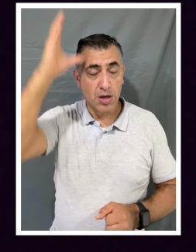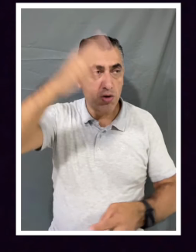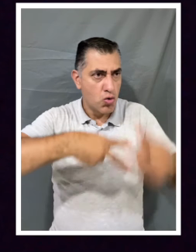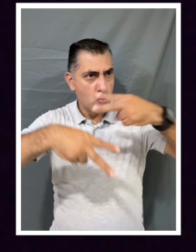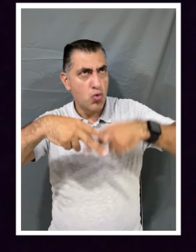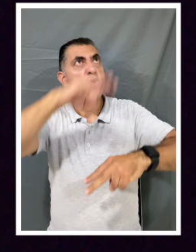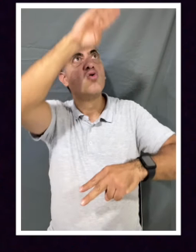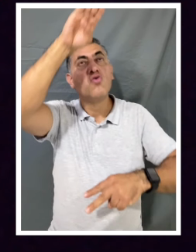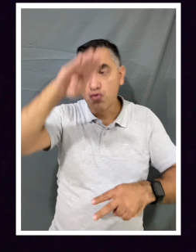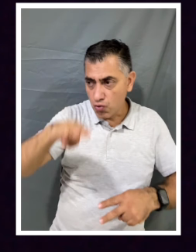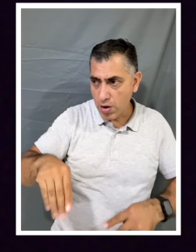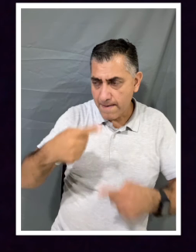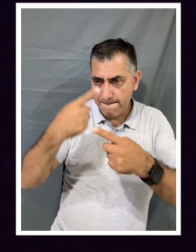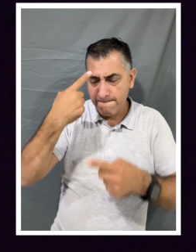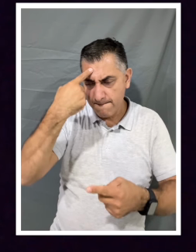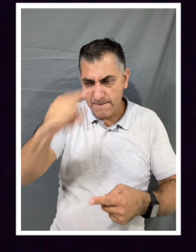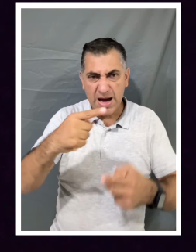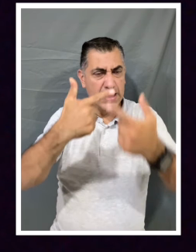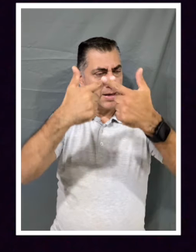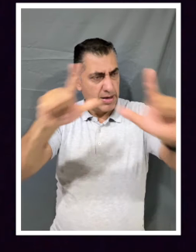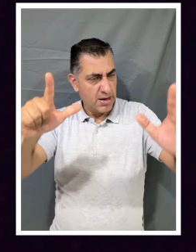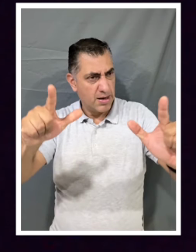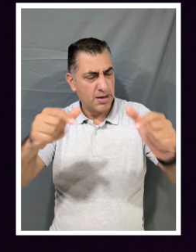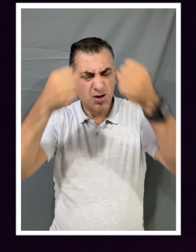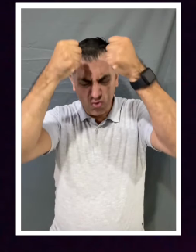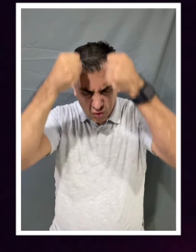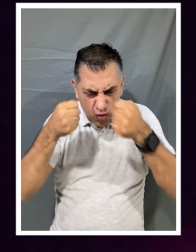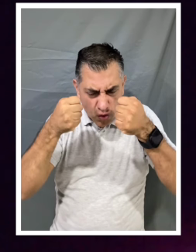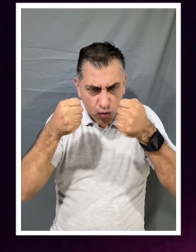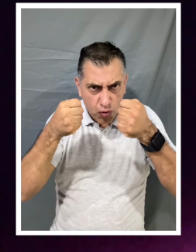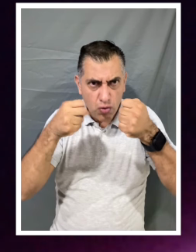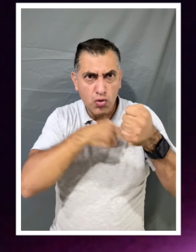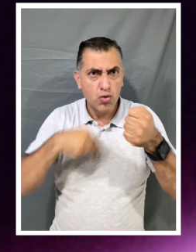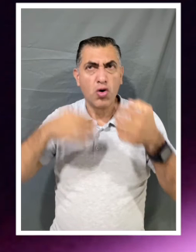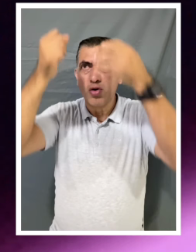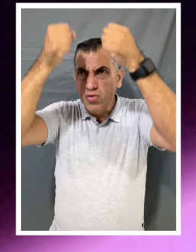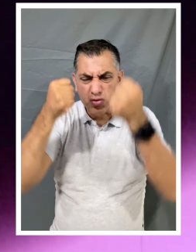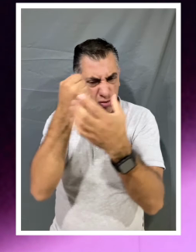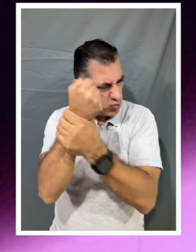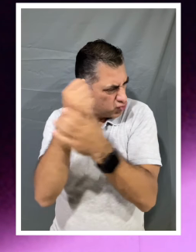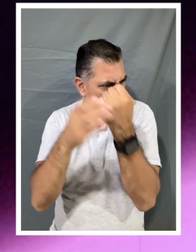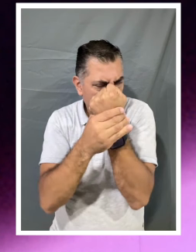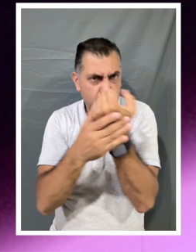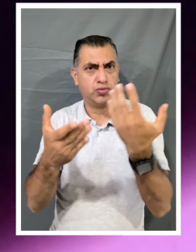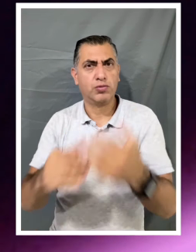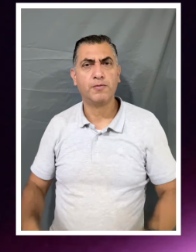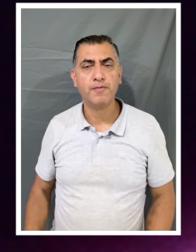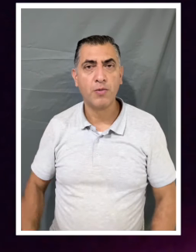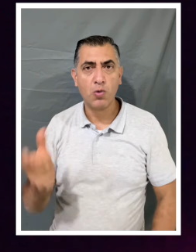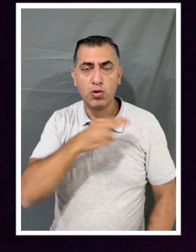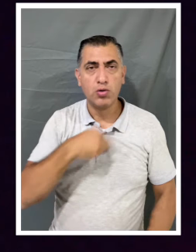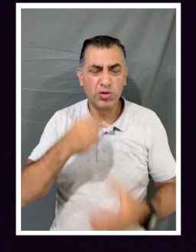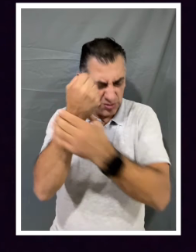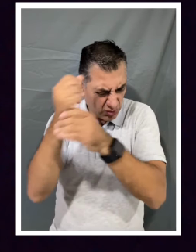vino descendió para liberar a los cautivos Quiénes eran los cautivos Pues nosotros ahora cuando